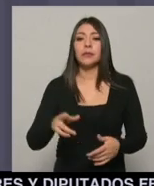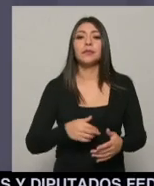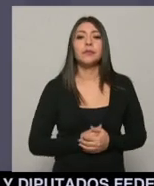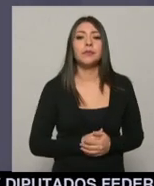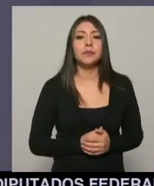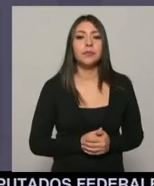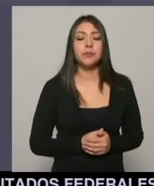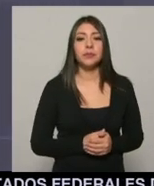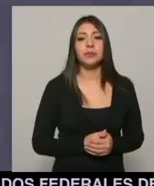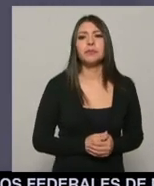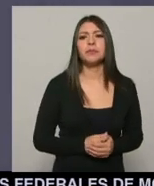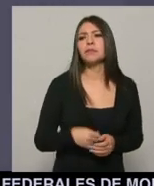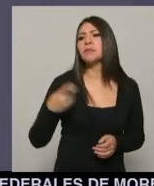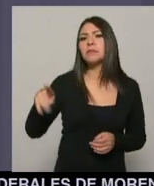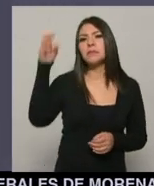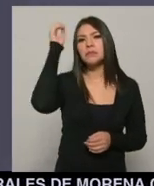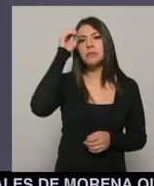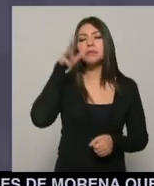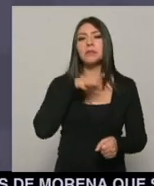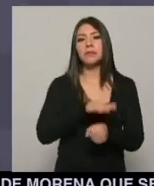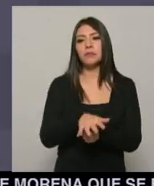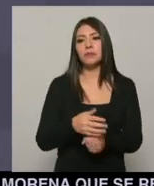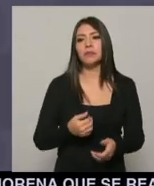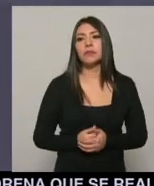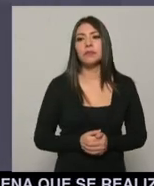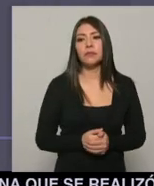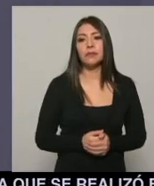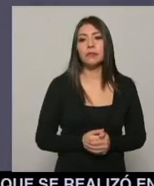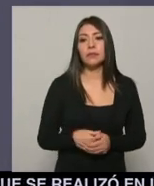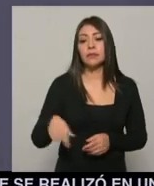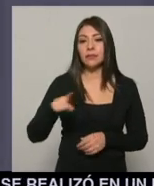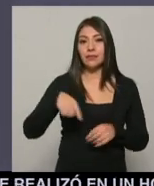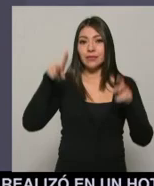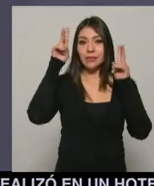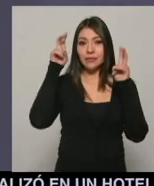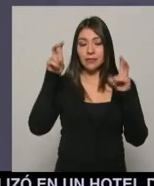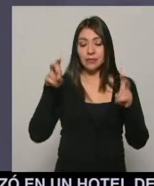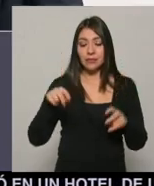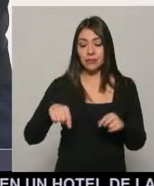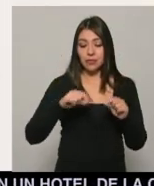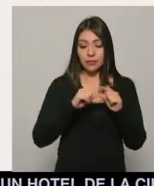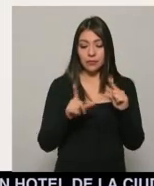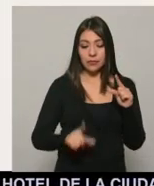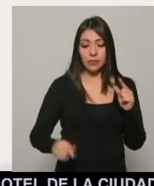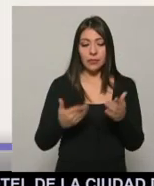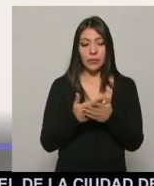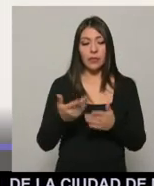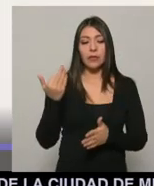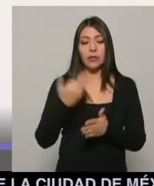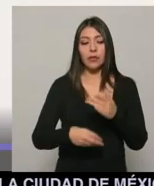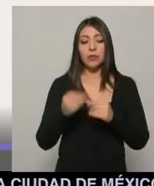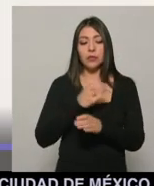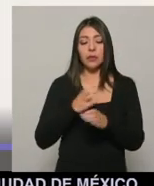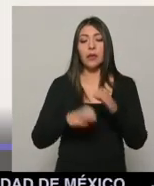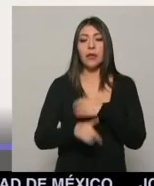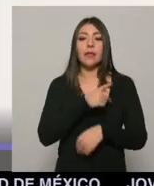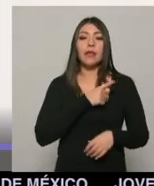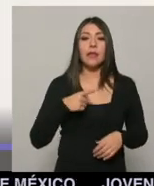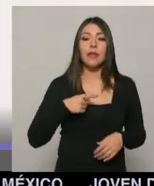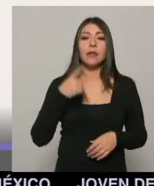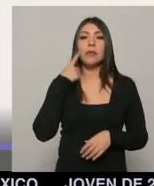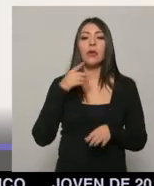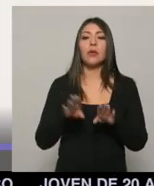conclusión. Los grandes temas que tiene hoy el país en términos de deuda social, seguridad y